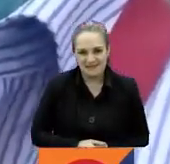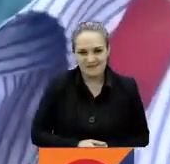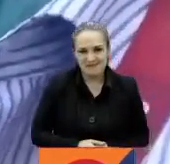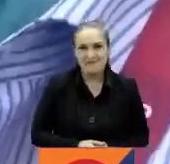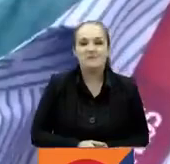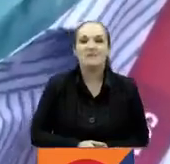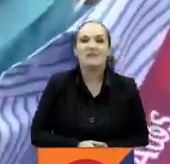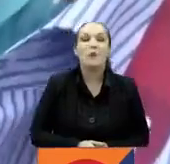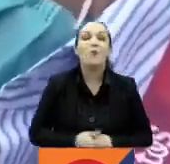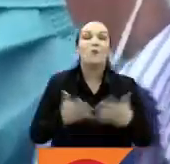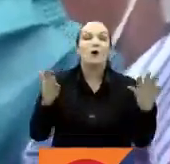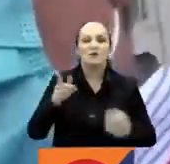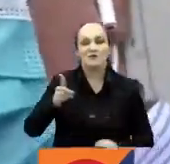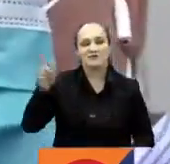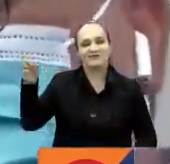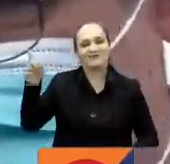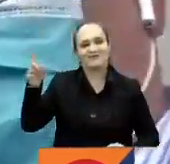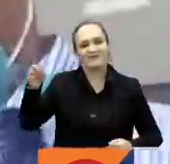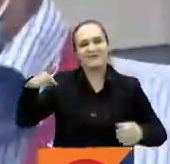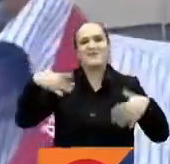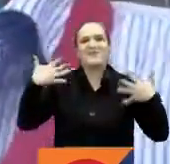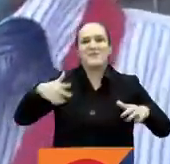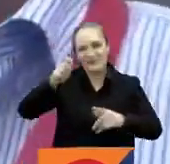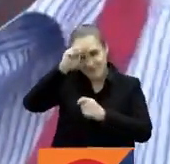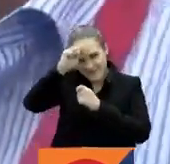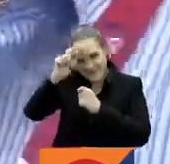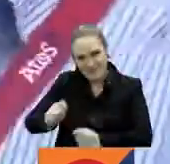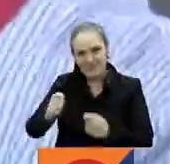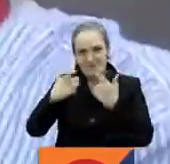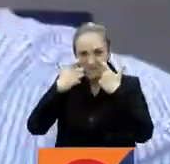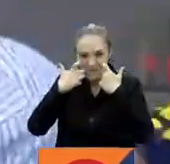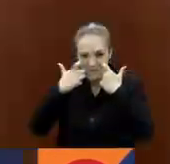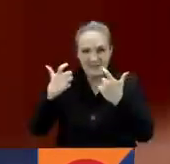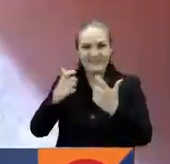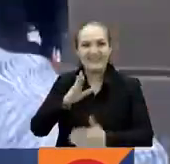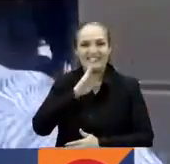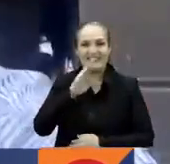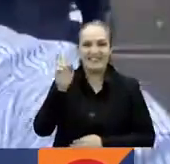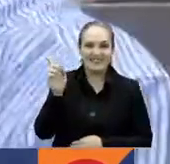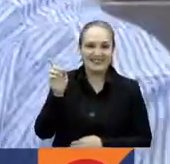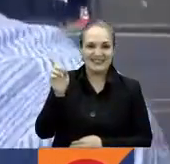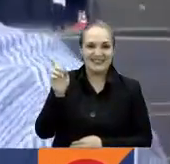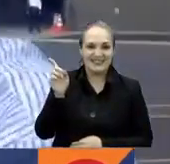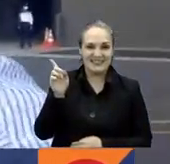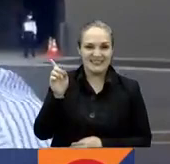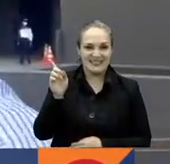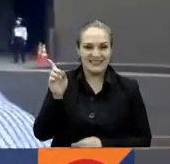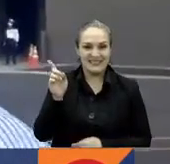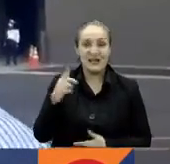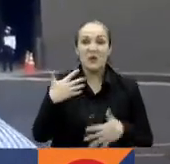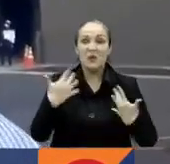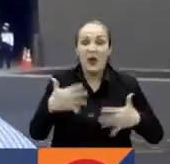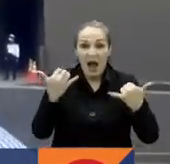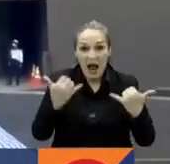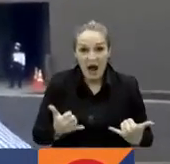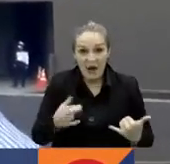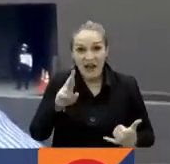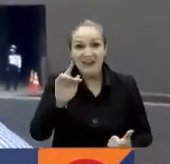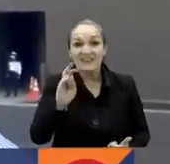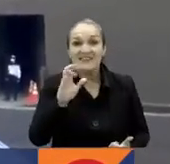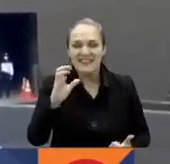Bueno, el protagonista aquí lo tenemos, señoras y señores. Usted diríjase a través de RTVC Noticias para todo el país,